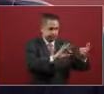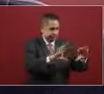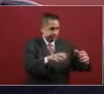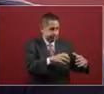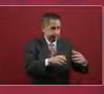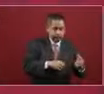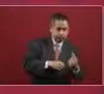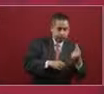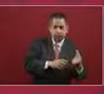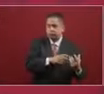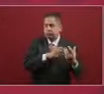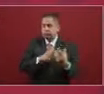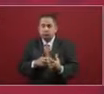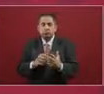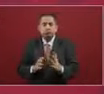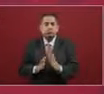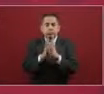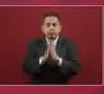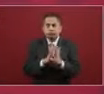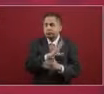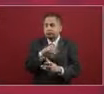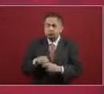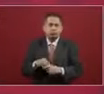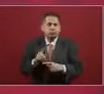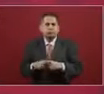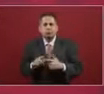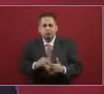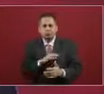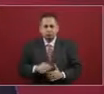en la que van a participar